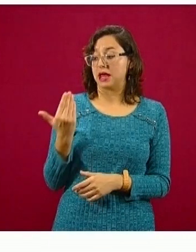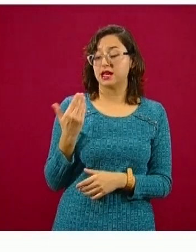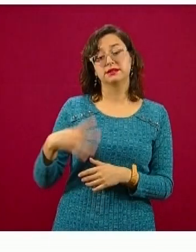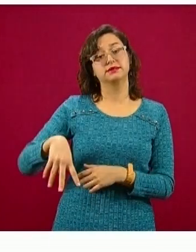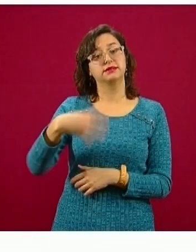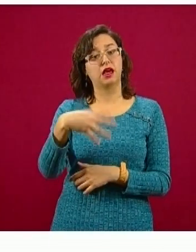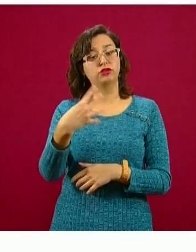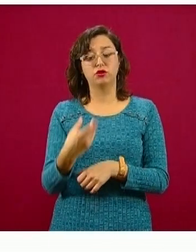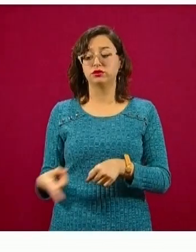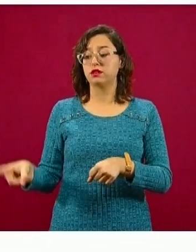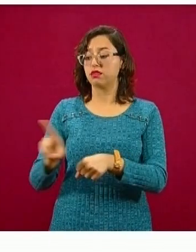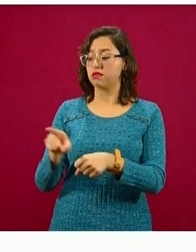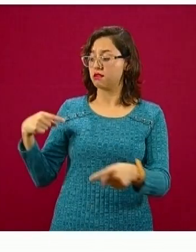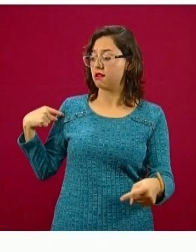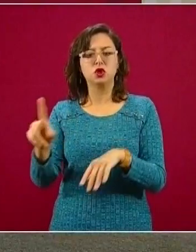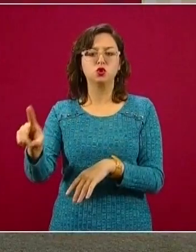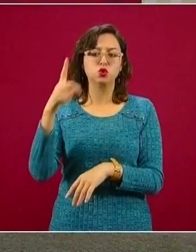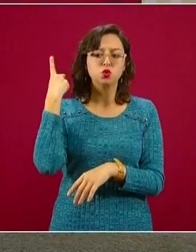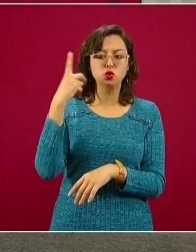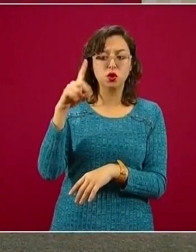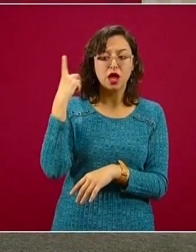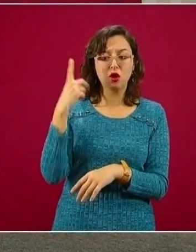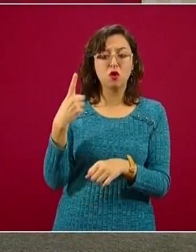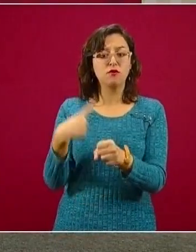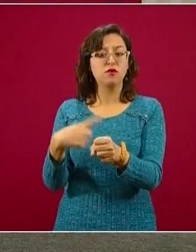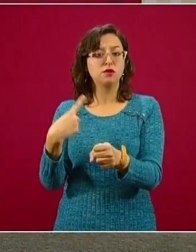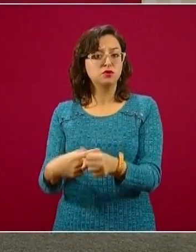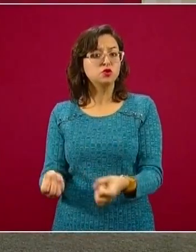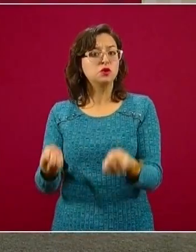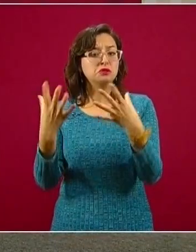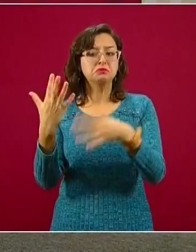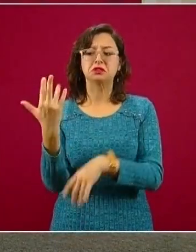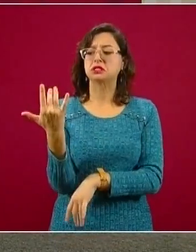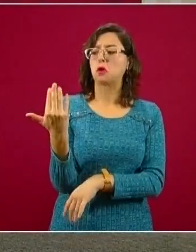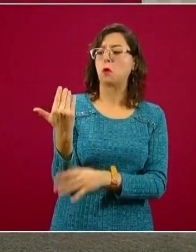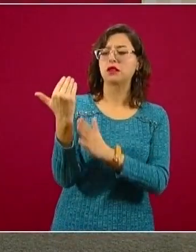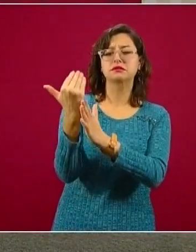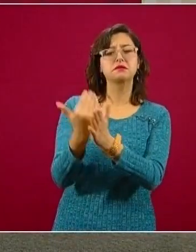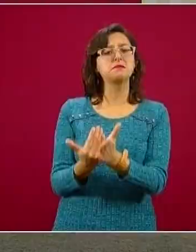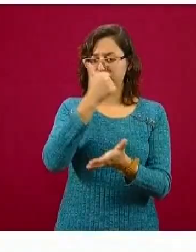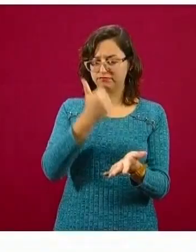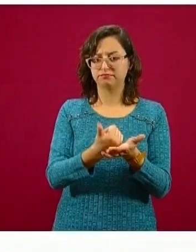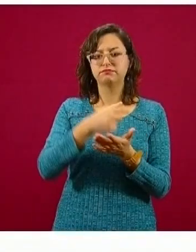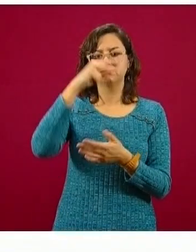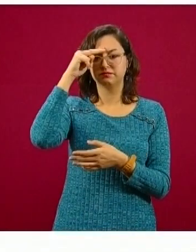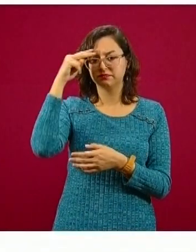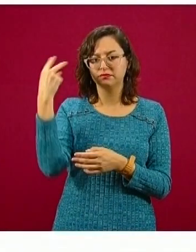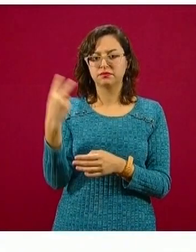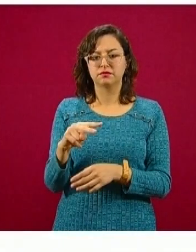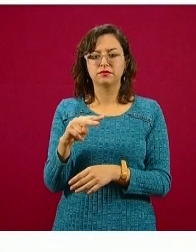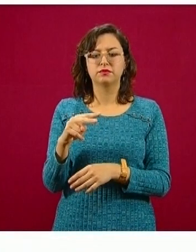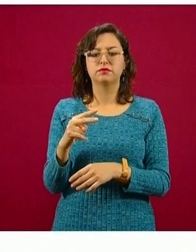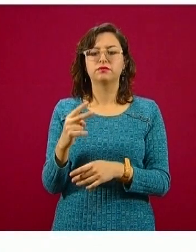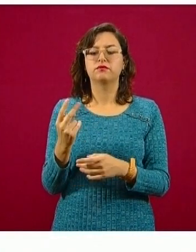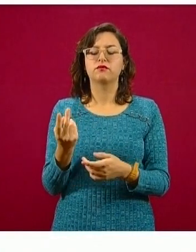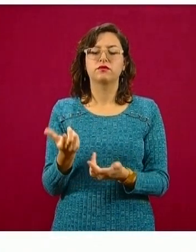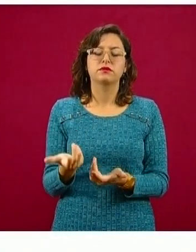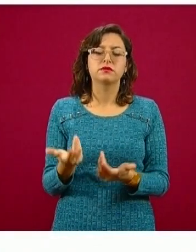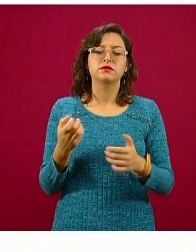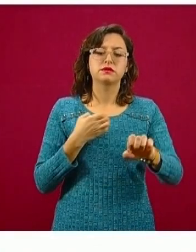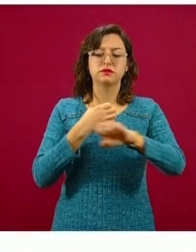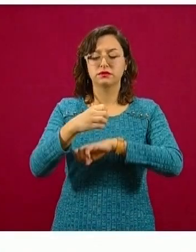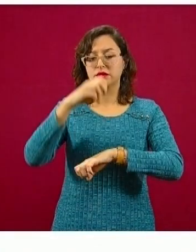de octubre vendrán también casos de influenza que es cíclica y se sospecha que junto con esta puede haber brotes de coronavirus